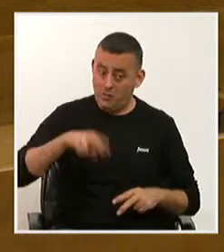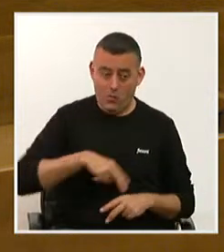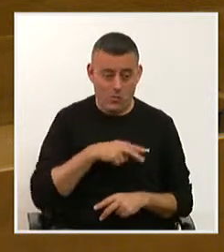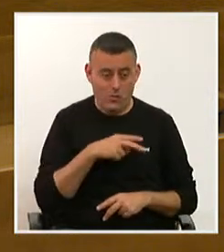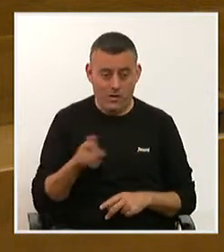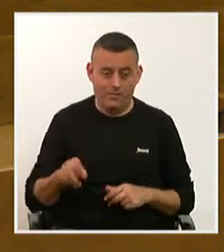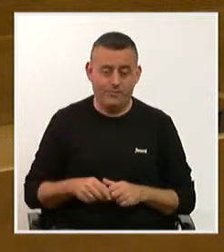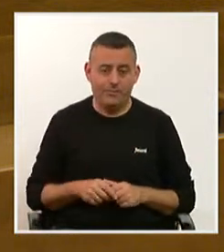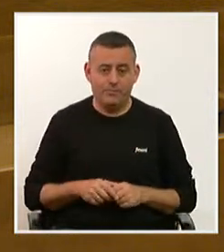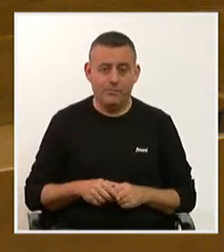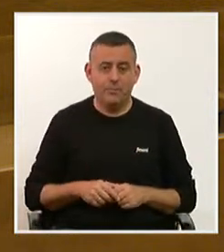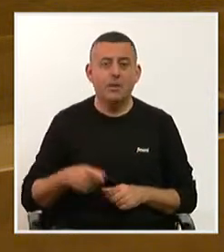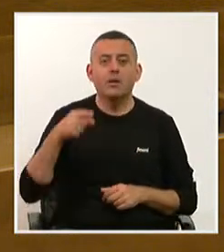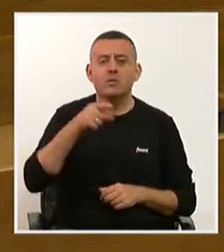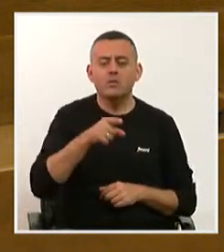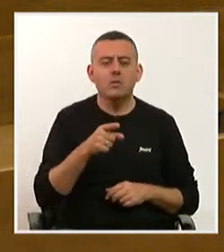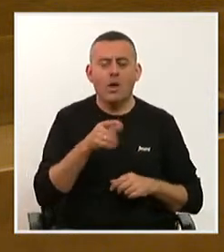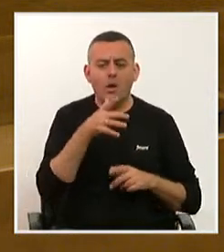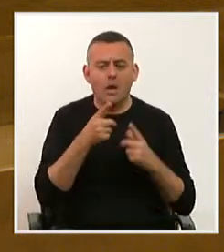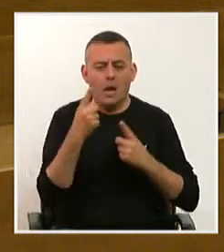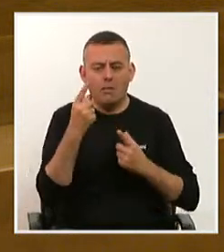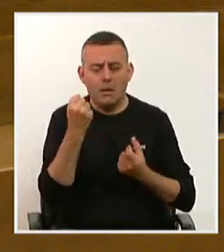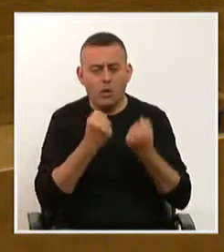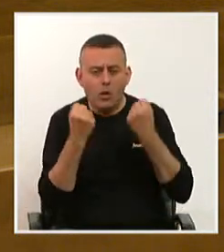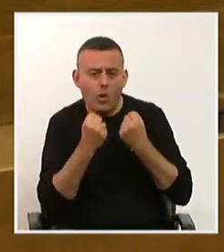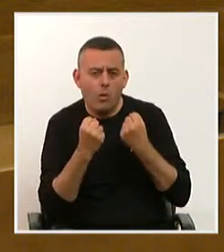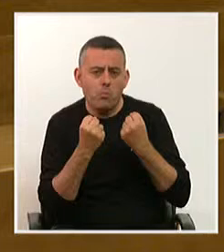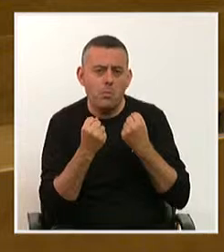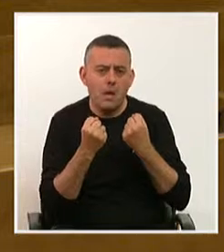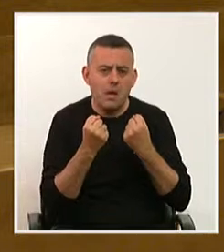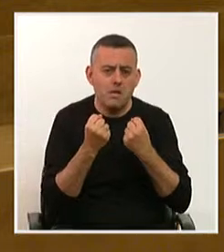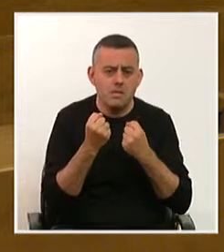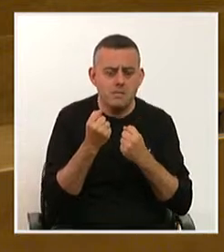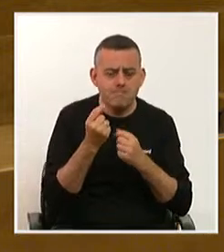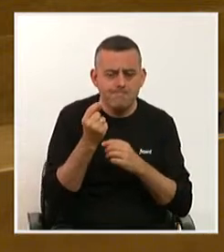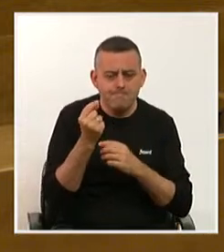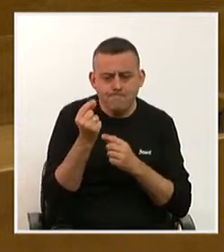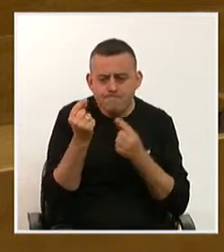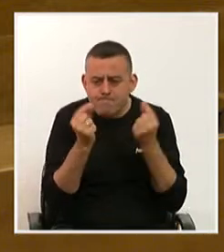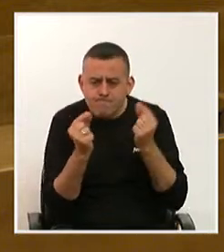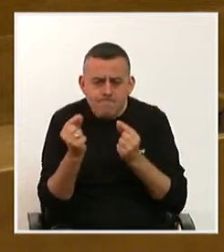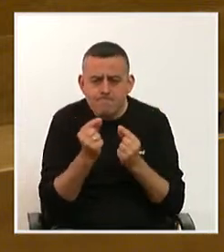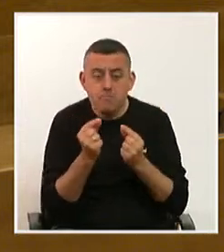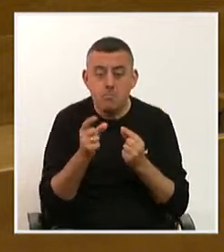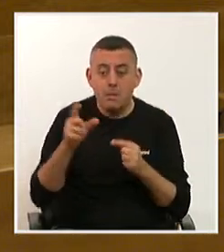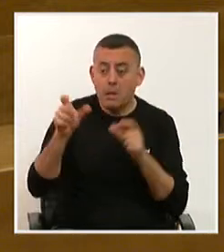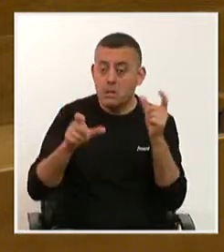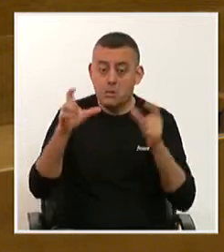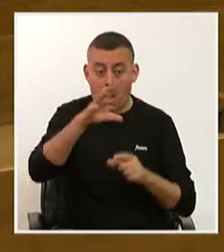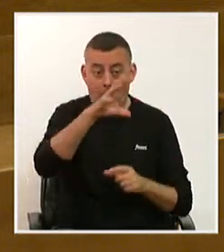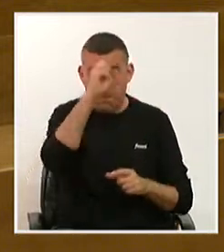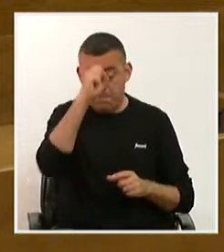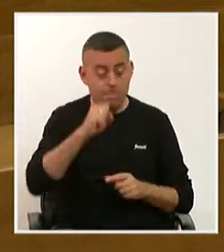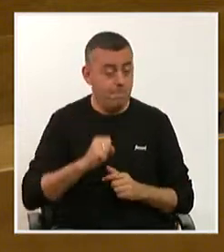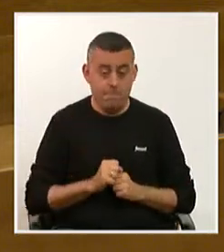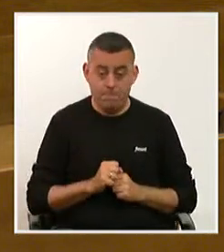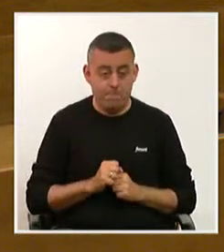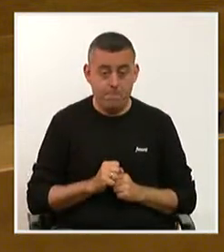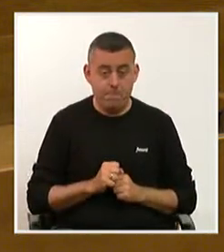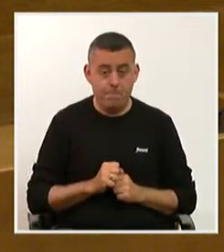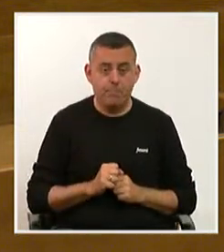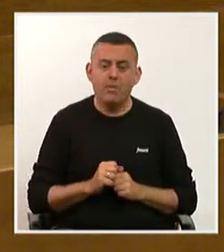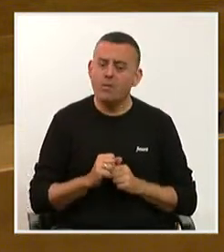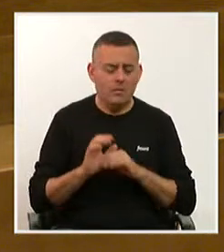recates Deer fiscal que ning y de chices yem que son el